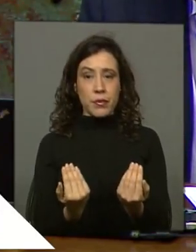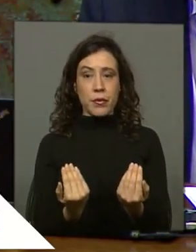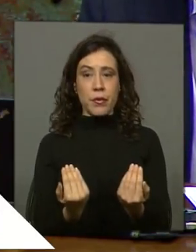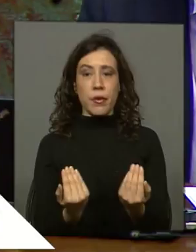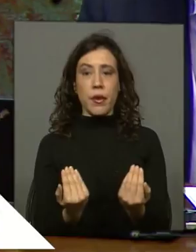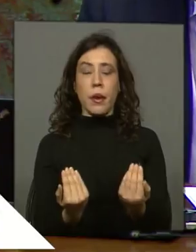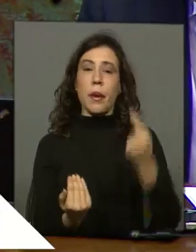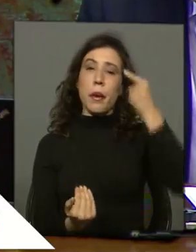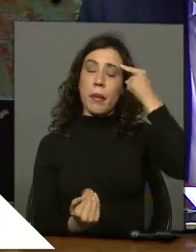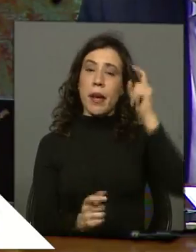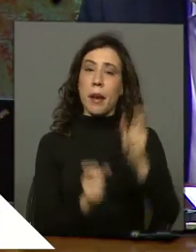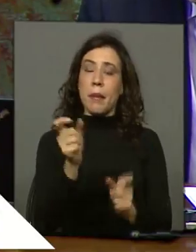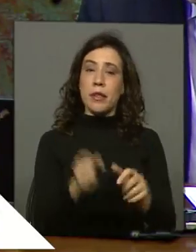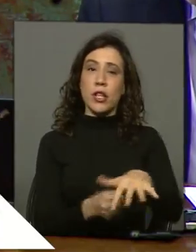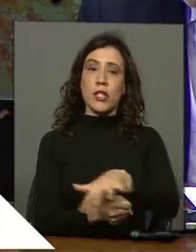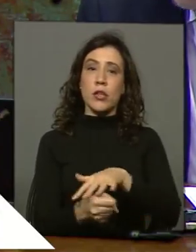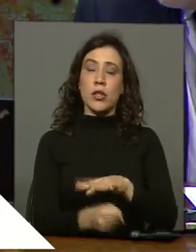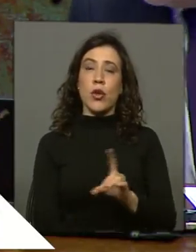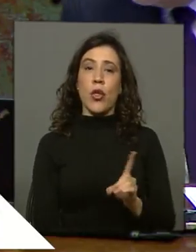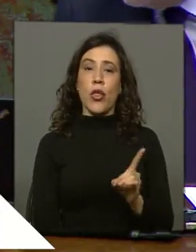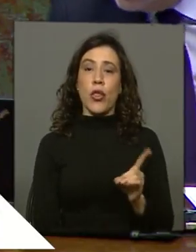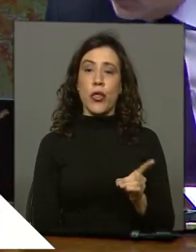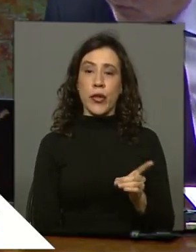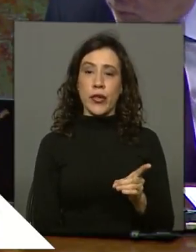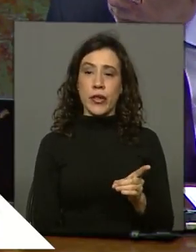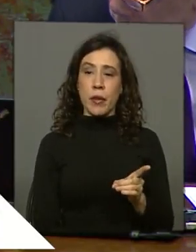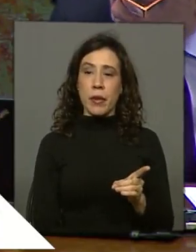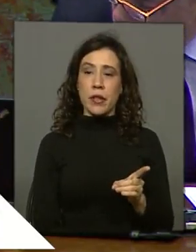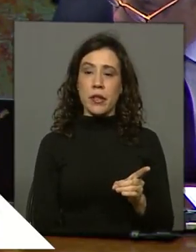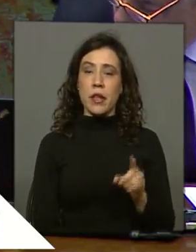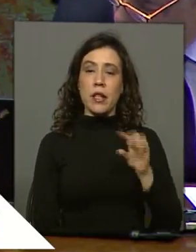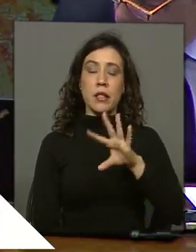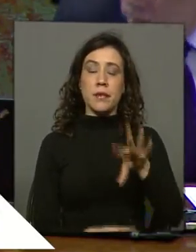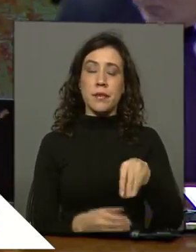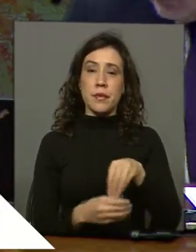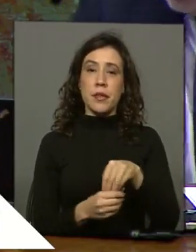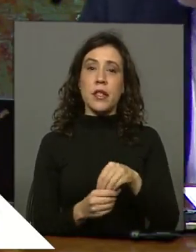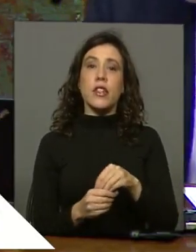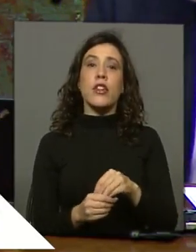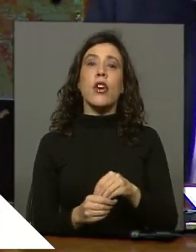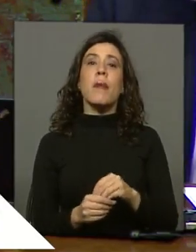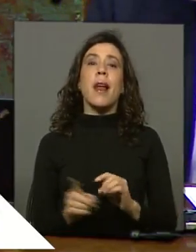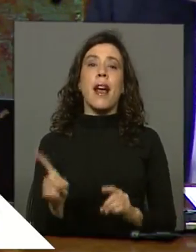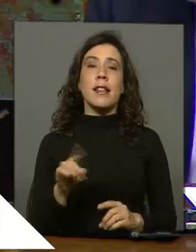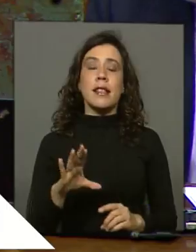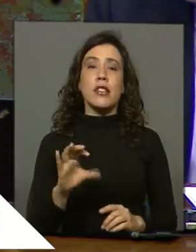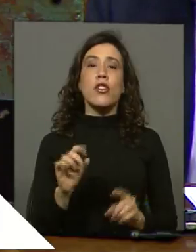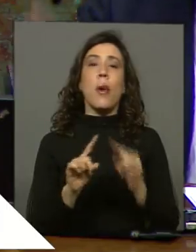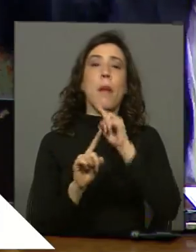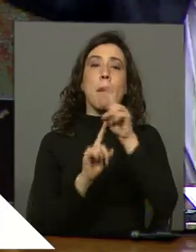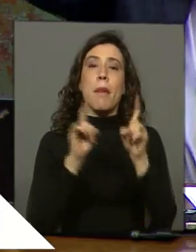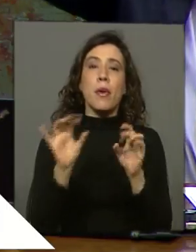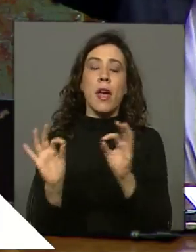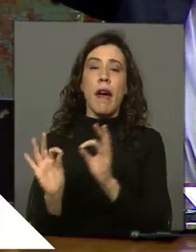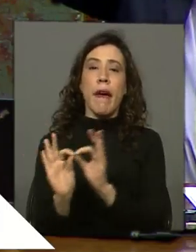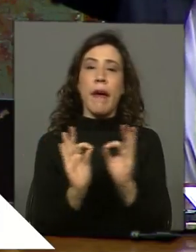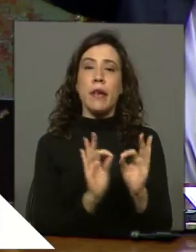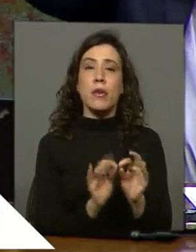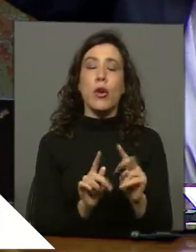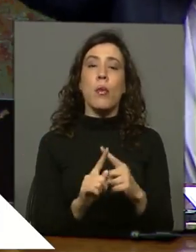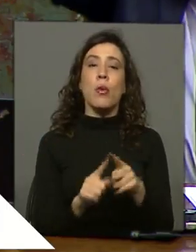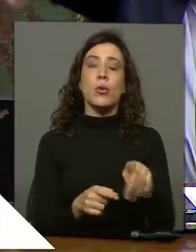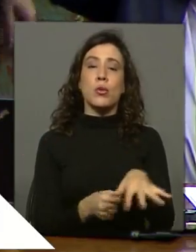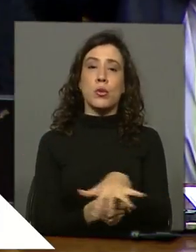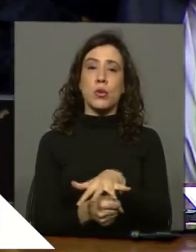pertinente a fin de que las personas en situación de discapacidad sean consideradas en el proceso de censo con preguntas específicas relativa a su